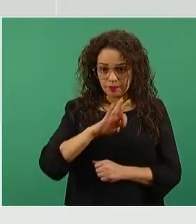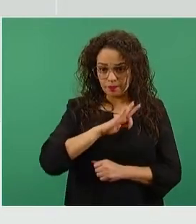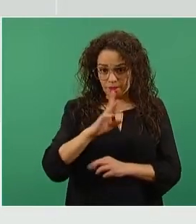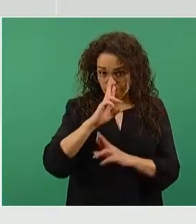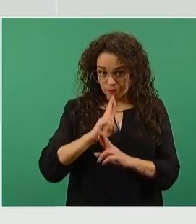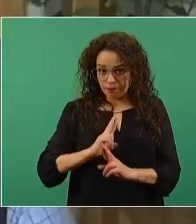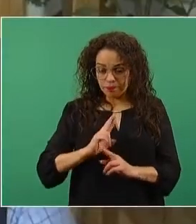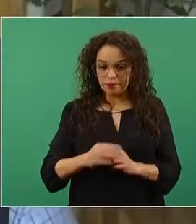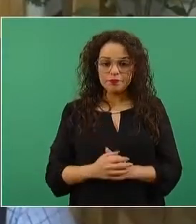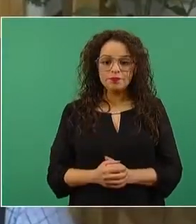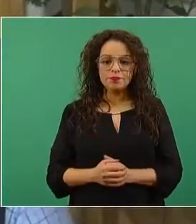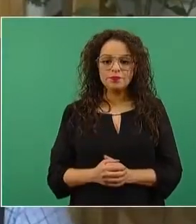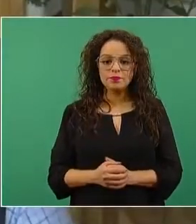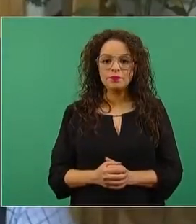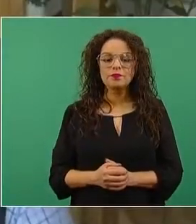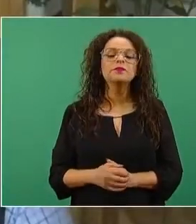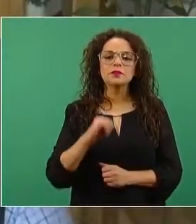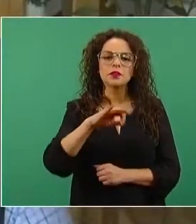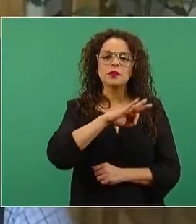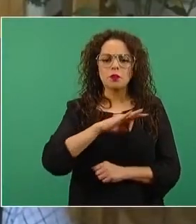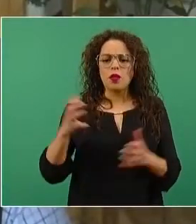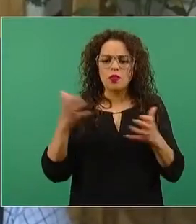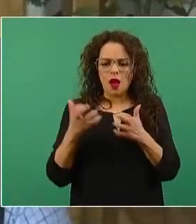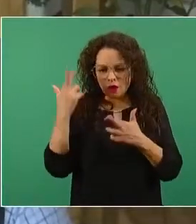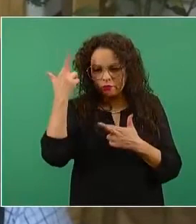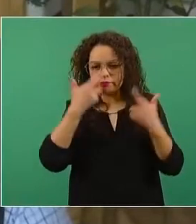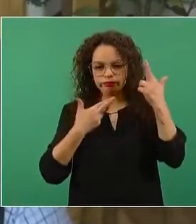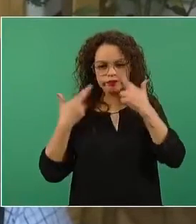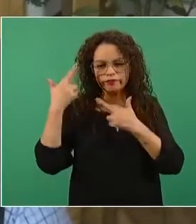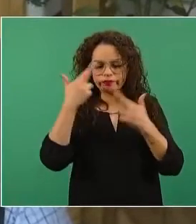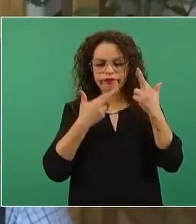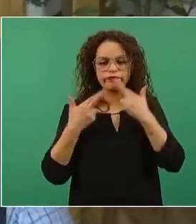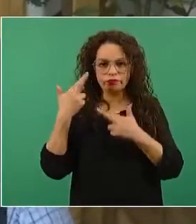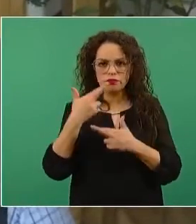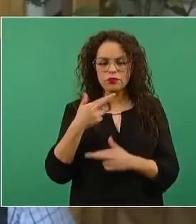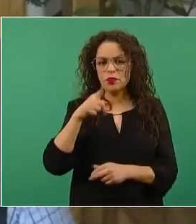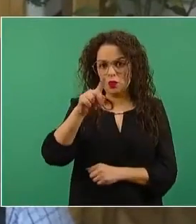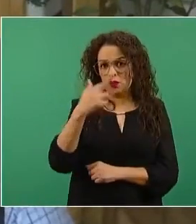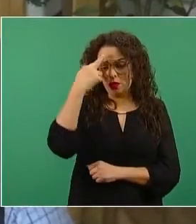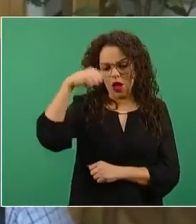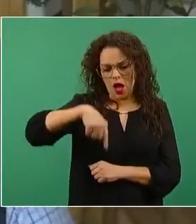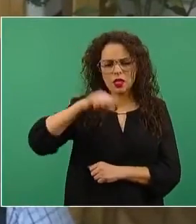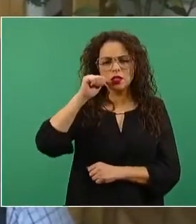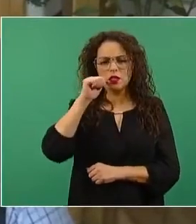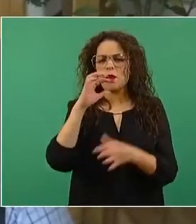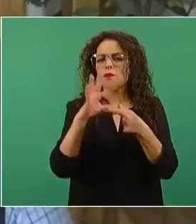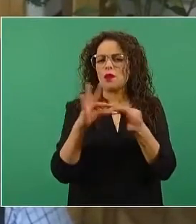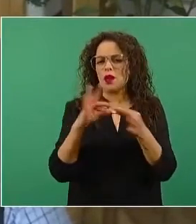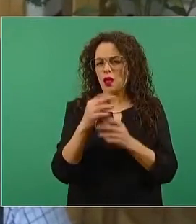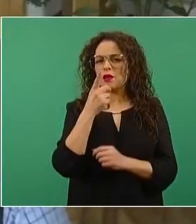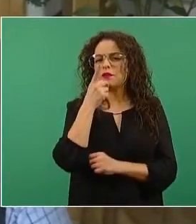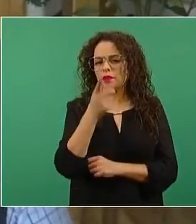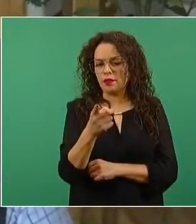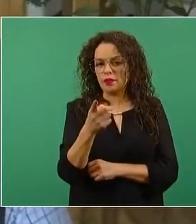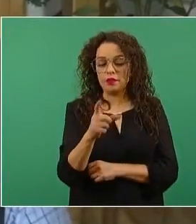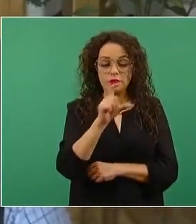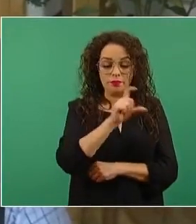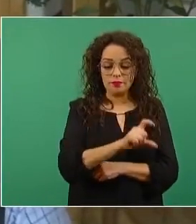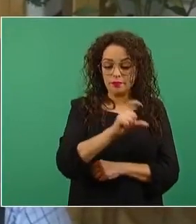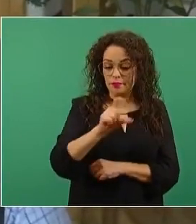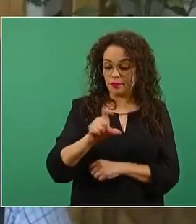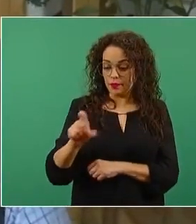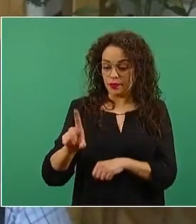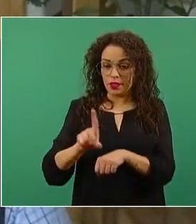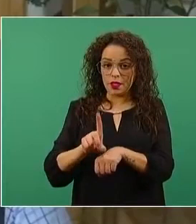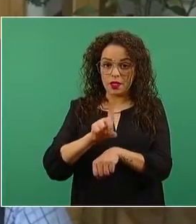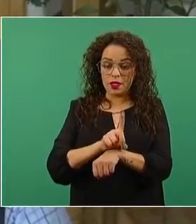Podemos generar una revisión. Recordemos que algo que siempre hemos comentado es que las dosis de días previos, sobre